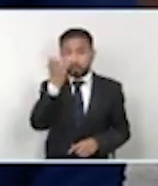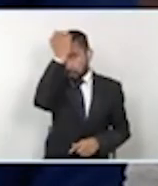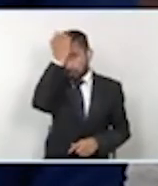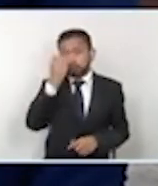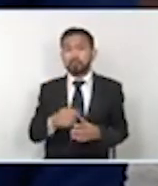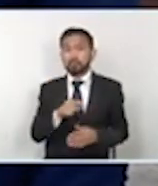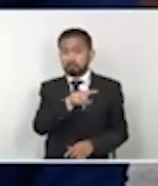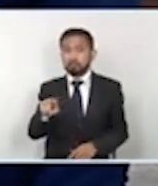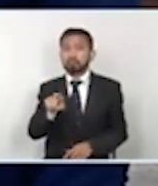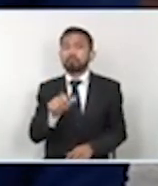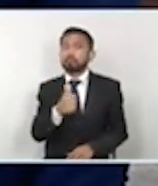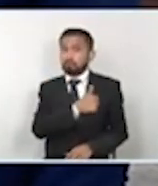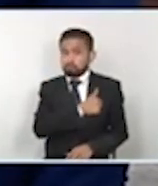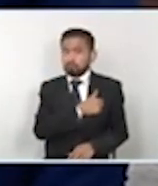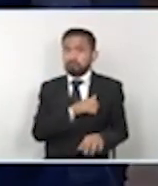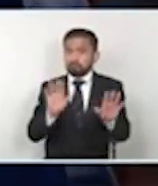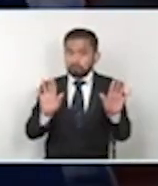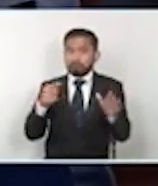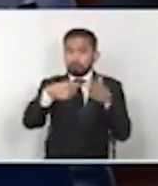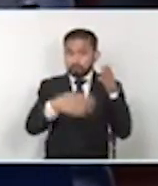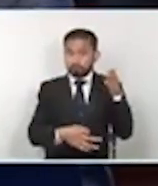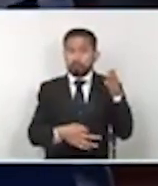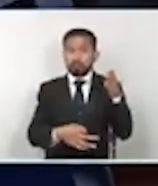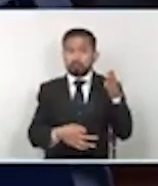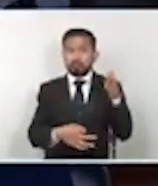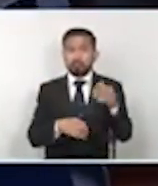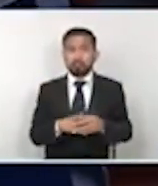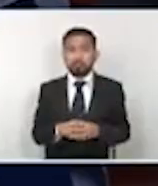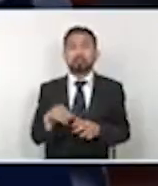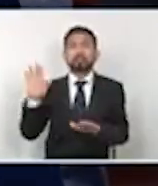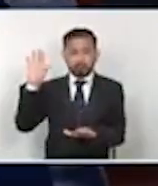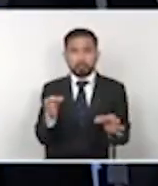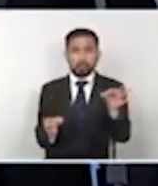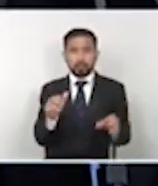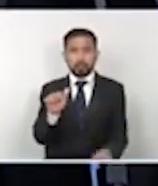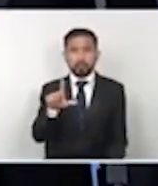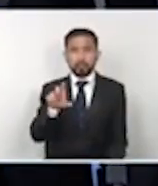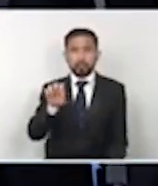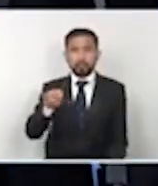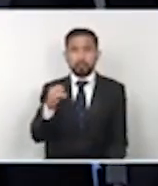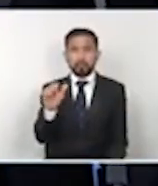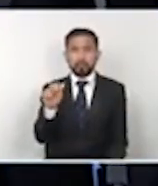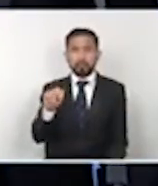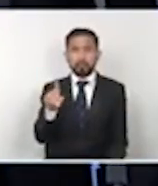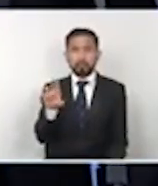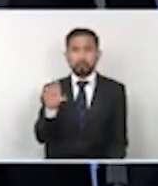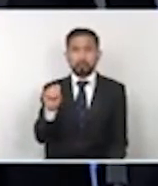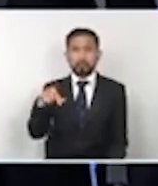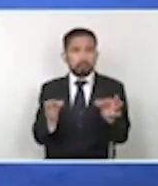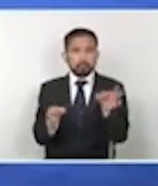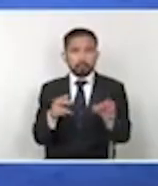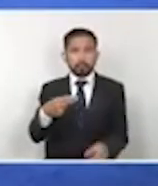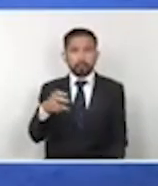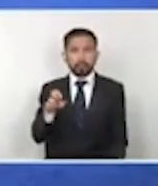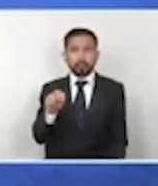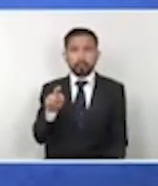serán responsables la elección de siete nuevos magistrados de la Corte Suprema de Justicia de El Salvador causó distintas reacciones entre diputados